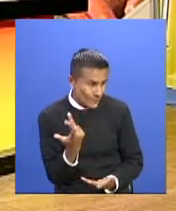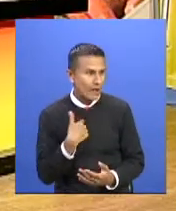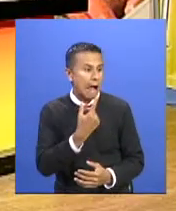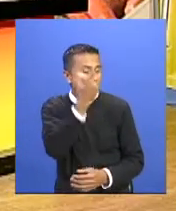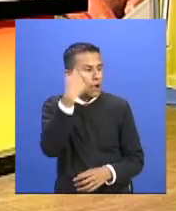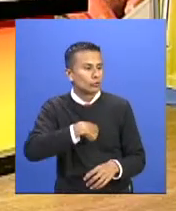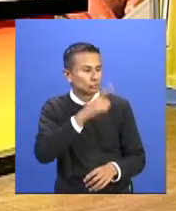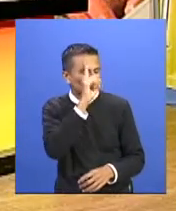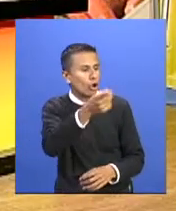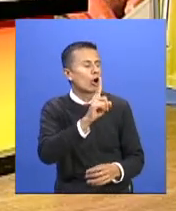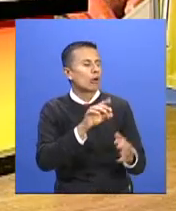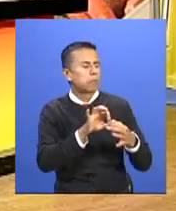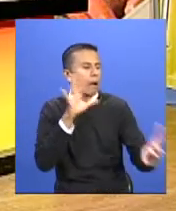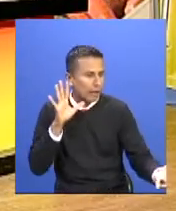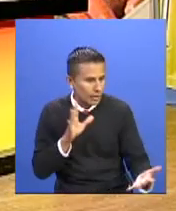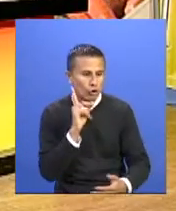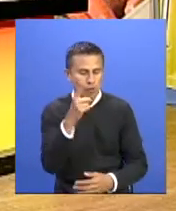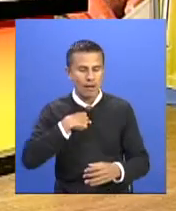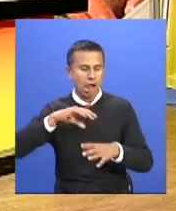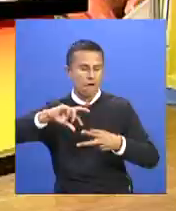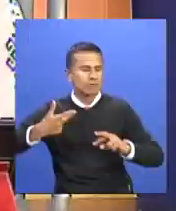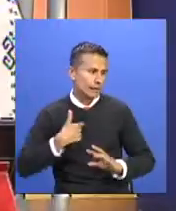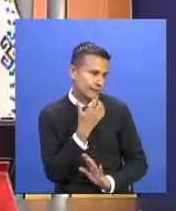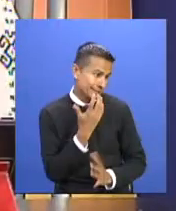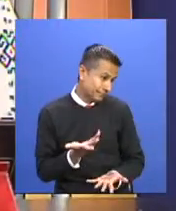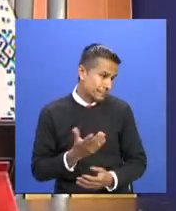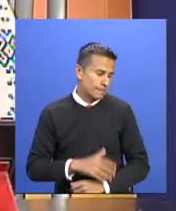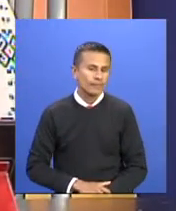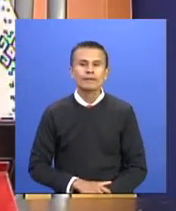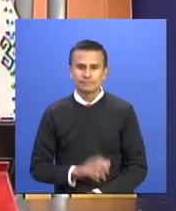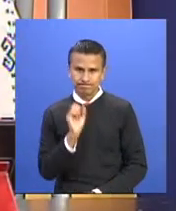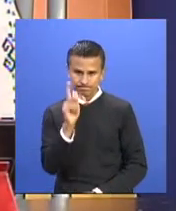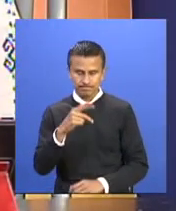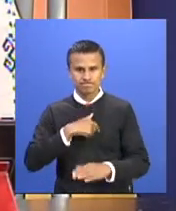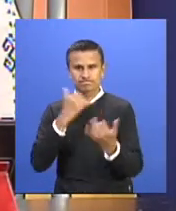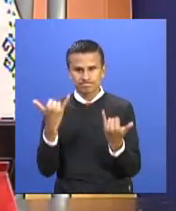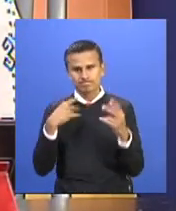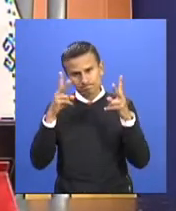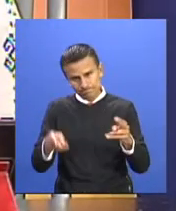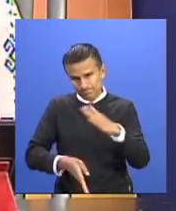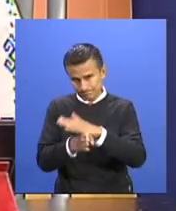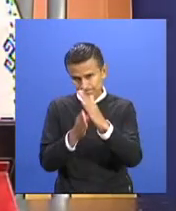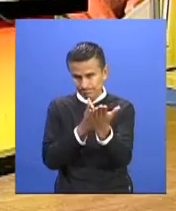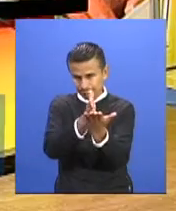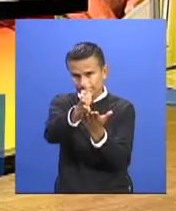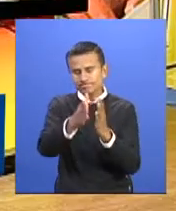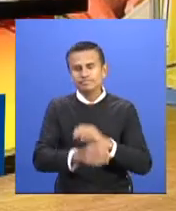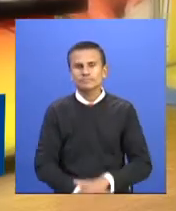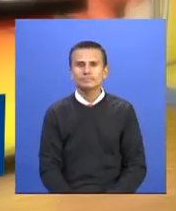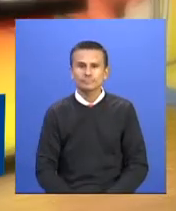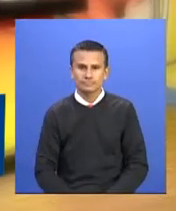un segundo por una mala práctica. Bueno, antes de continuar, vamos a un breve corte y ya volvemos.